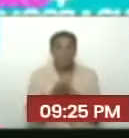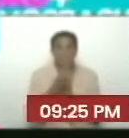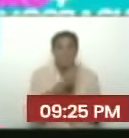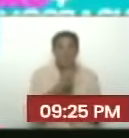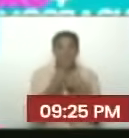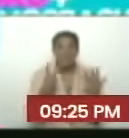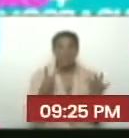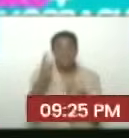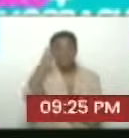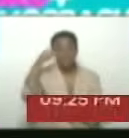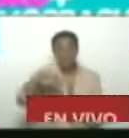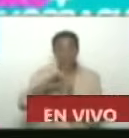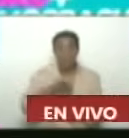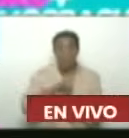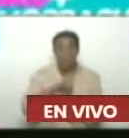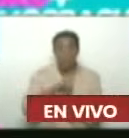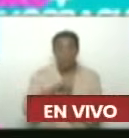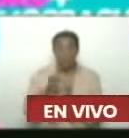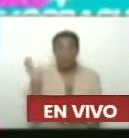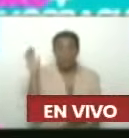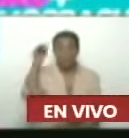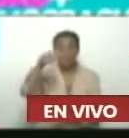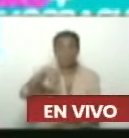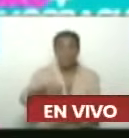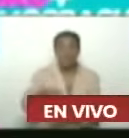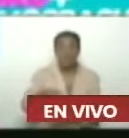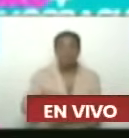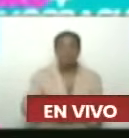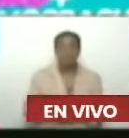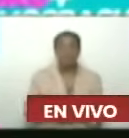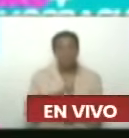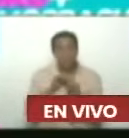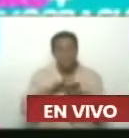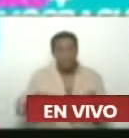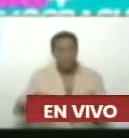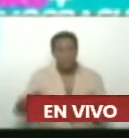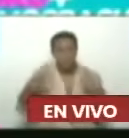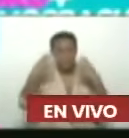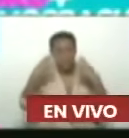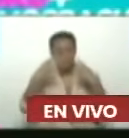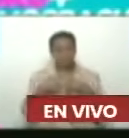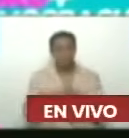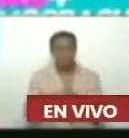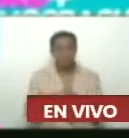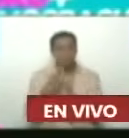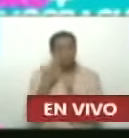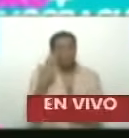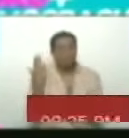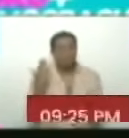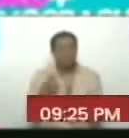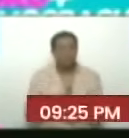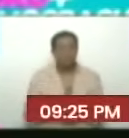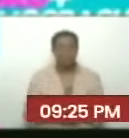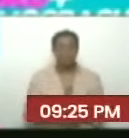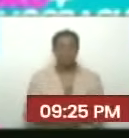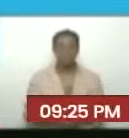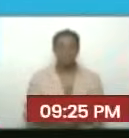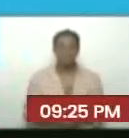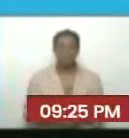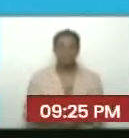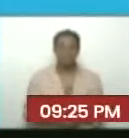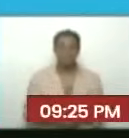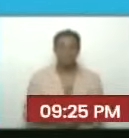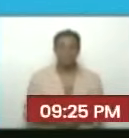27 de hoy, desde Maracay para el mundo. Vamos a ver qué nos dice Cira.